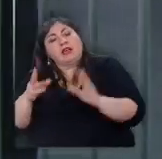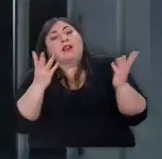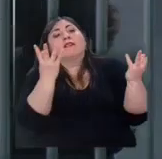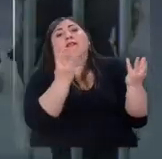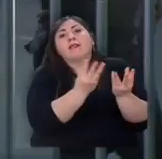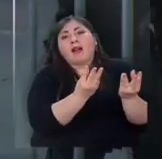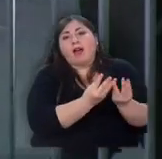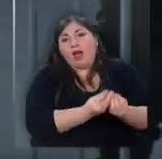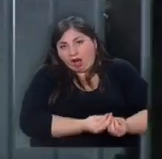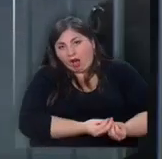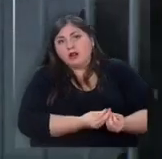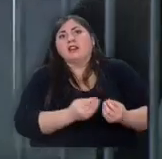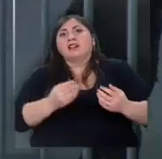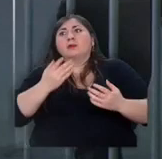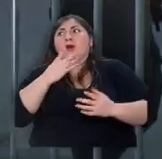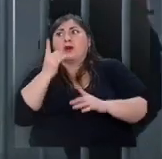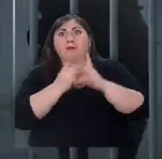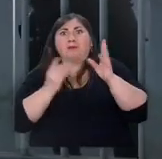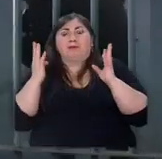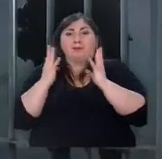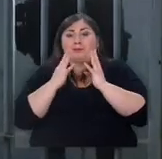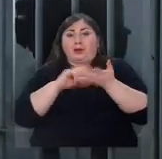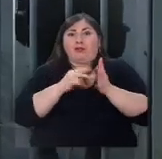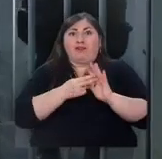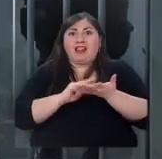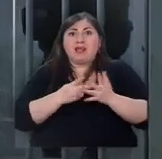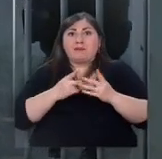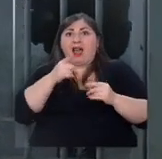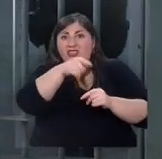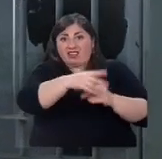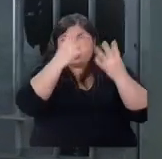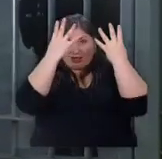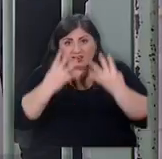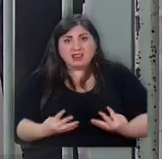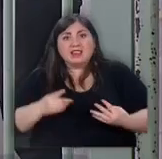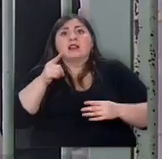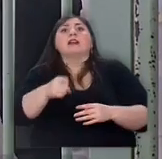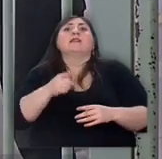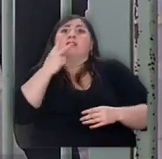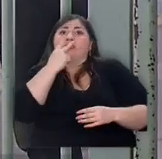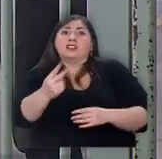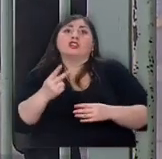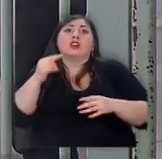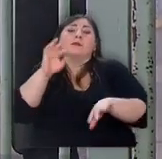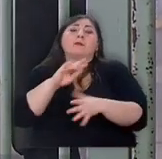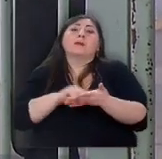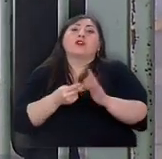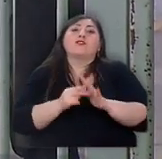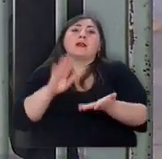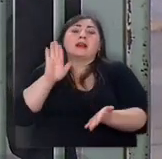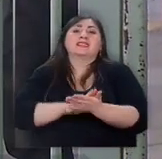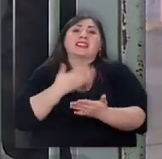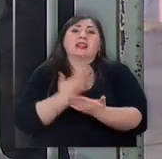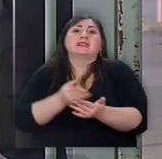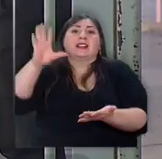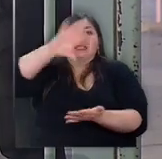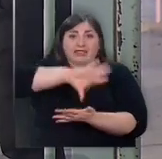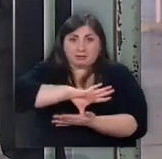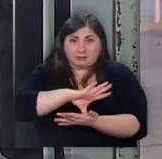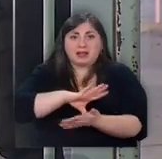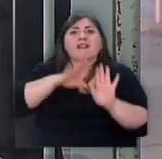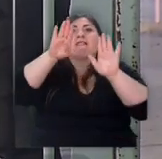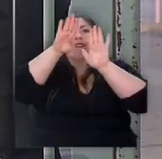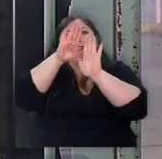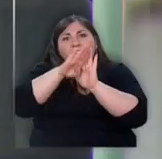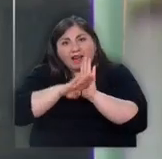reducir el hacinamiento que se vive en estos recintos penitenciarios, considerando la emergencia sanitaria que se vive a nivel país y entonces